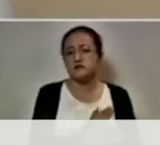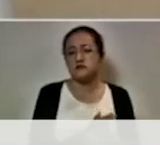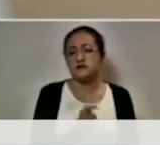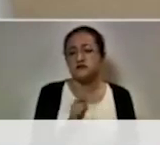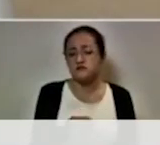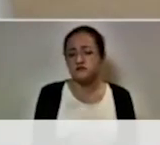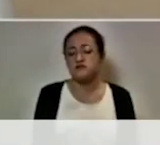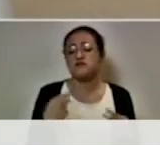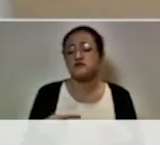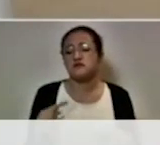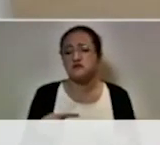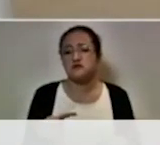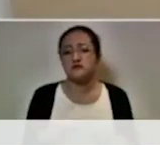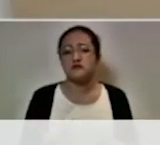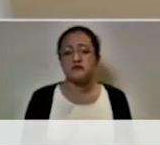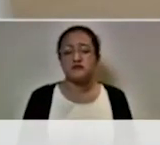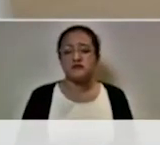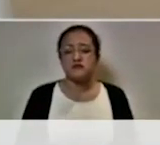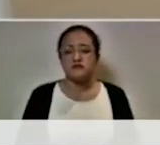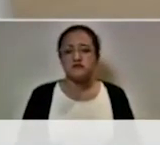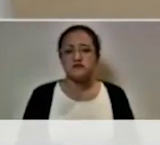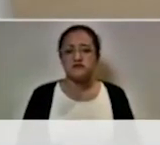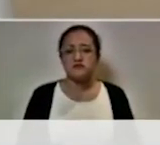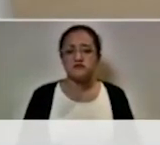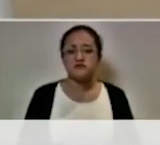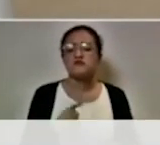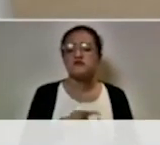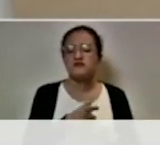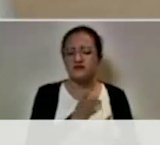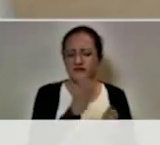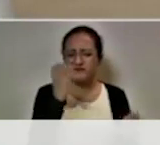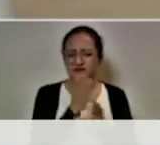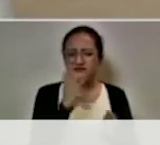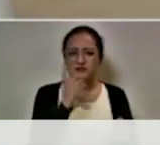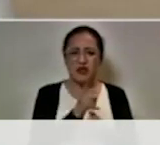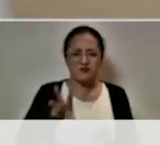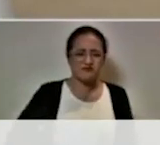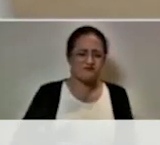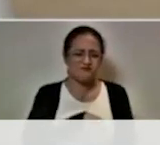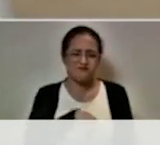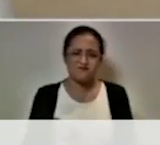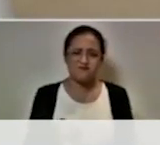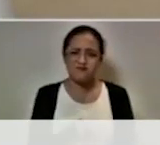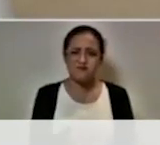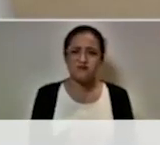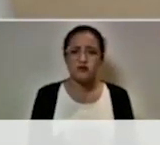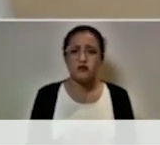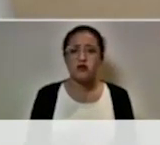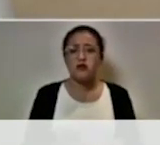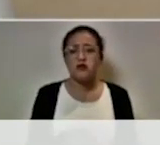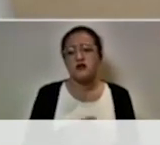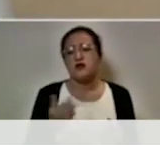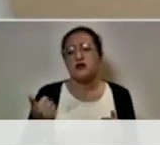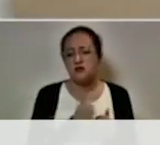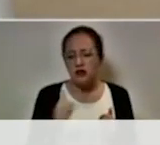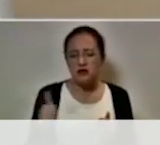que las las rutas están desahogando sus viajes